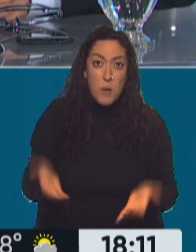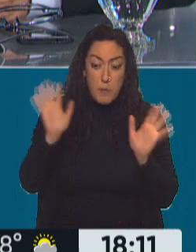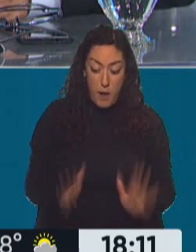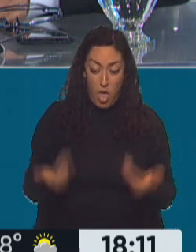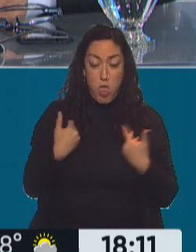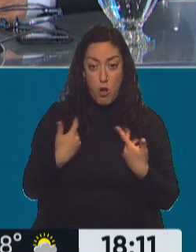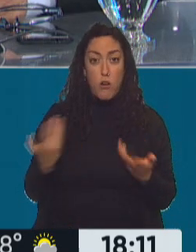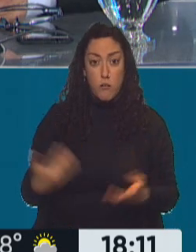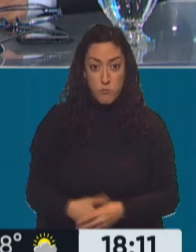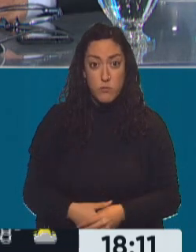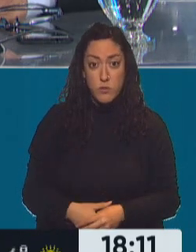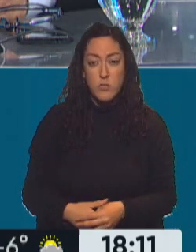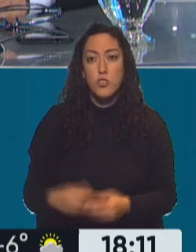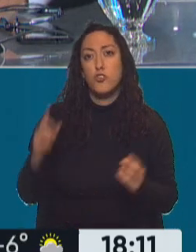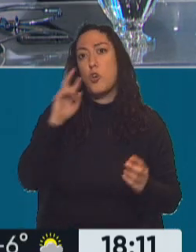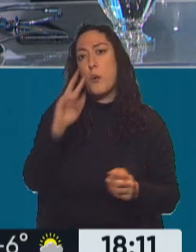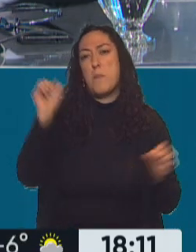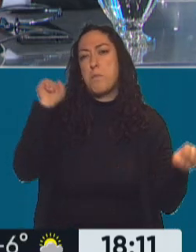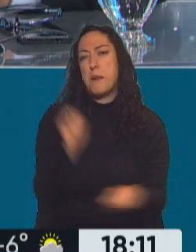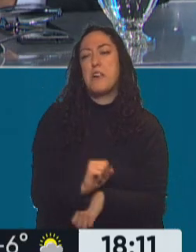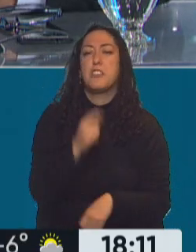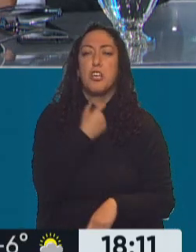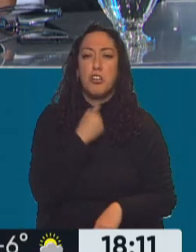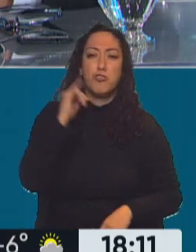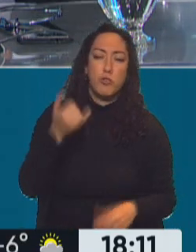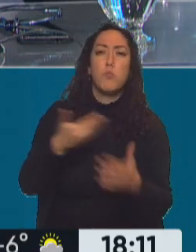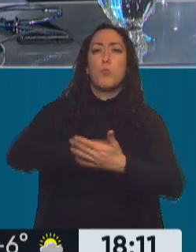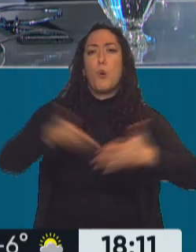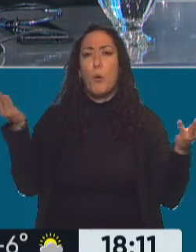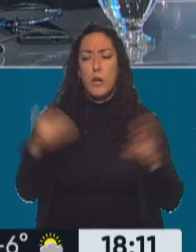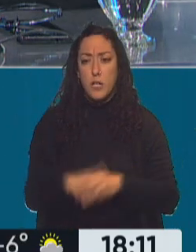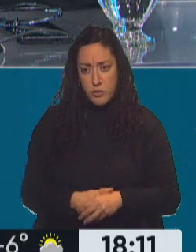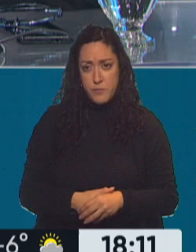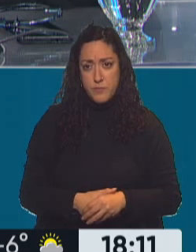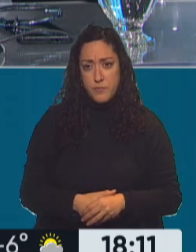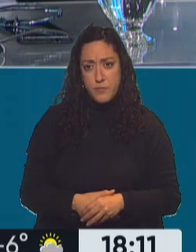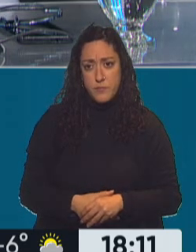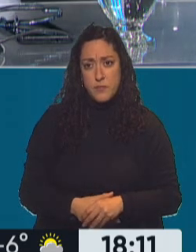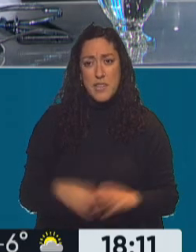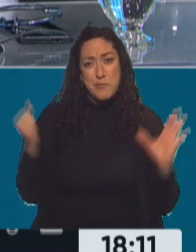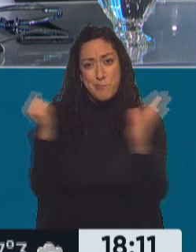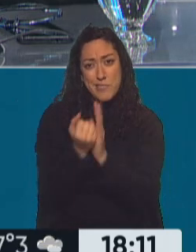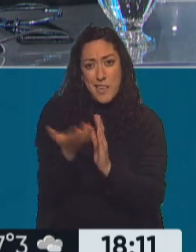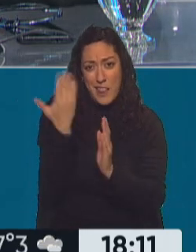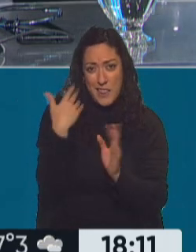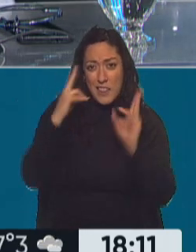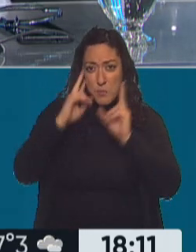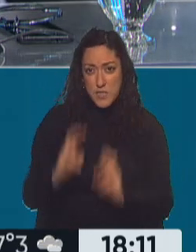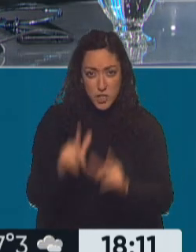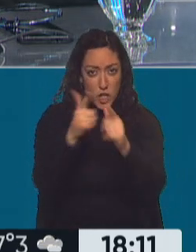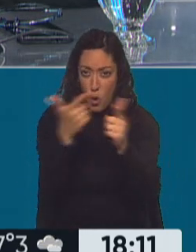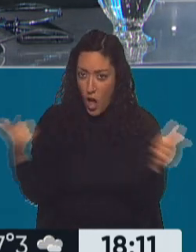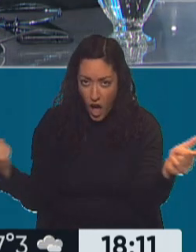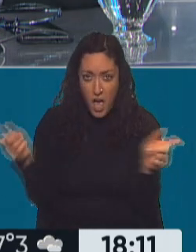Ah, no, que lo, quiero yo lo conocer, quiero ver en cara. Que lo hagan público. Yo lo quiero ver en cara. Esto que se está haciendo, no tenemos demasiados precedentes de que se investigue,